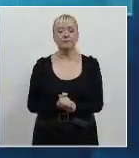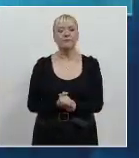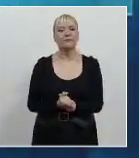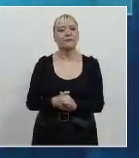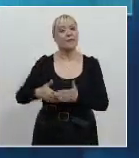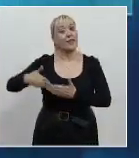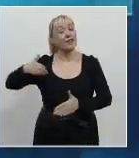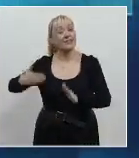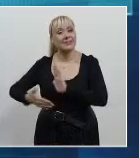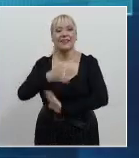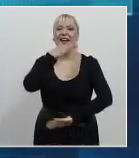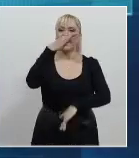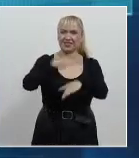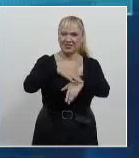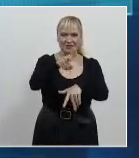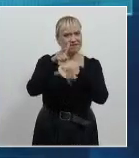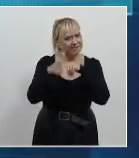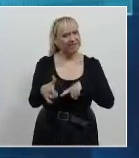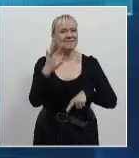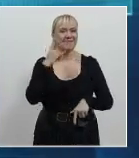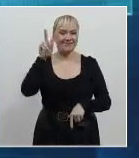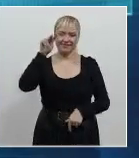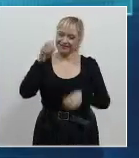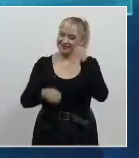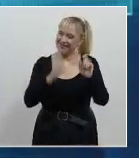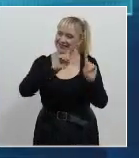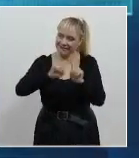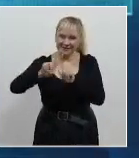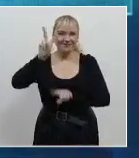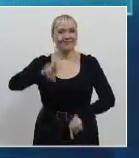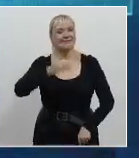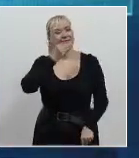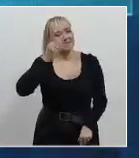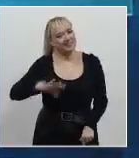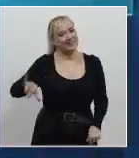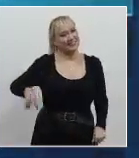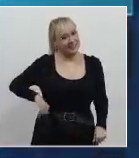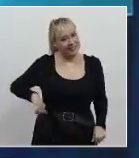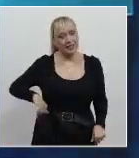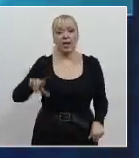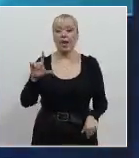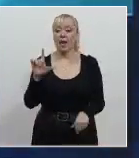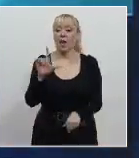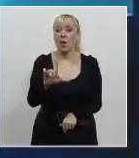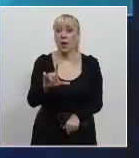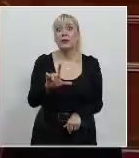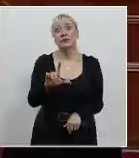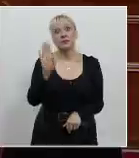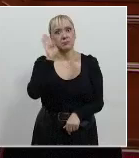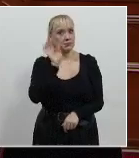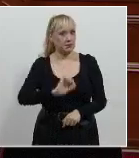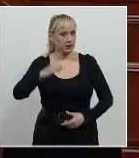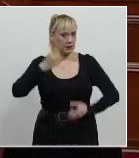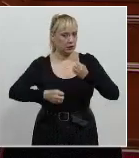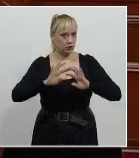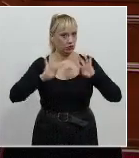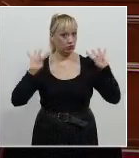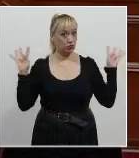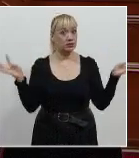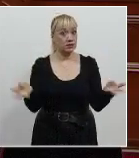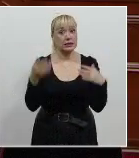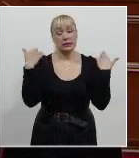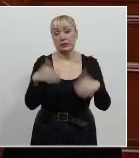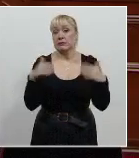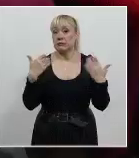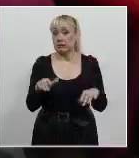a mantenerse en la señal del canal del Poder Judicial de la Federación. Este lunes no se pierda la sesión del Pleno. En esta ocasión se